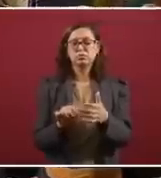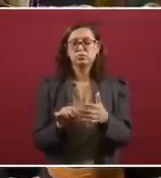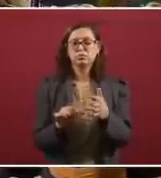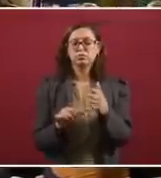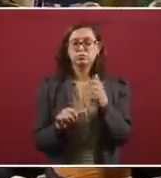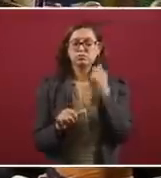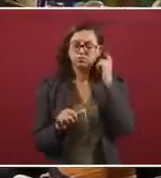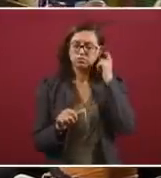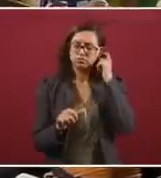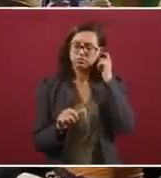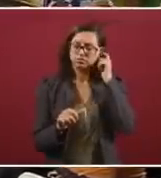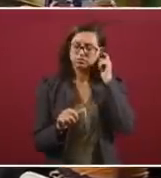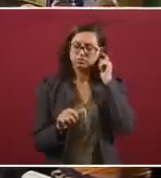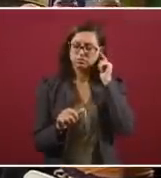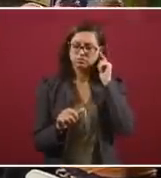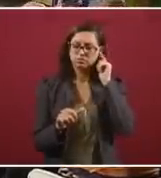las